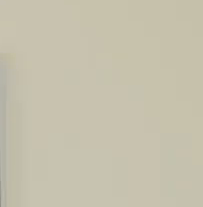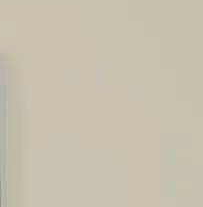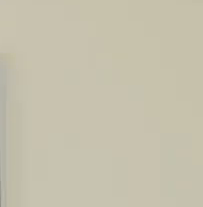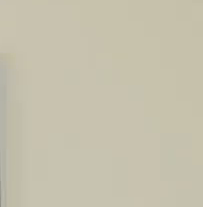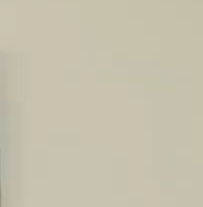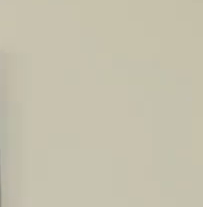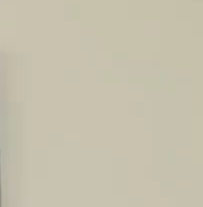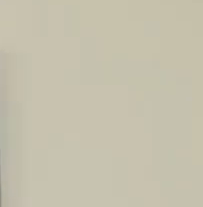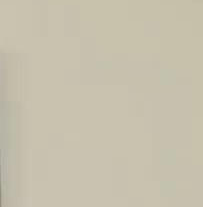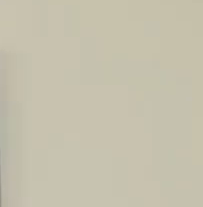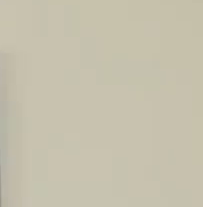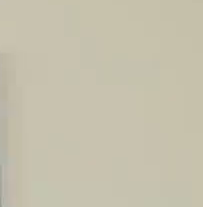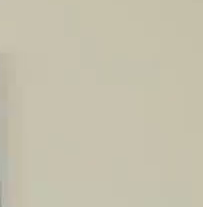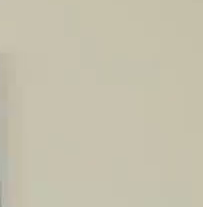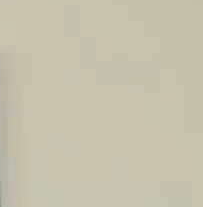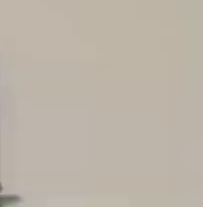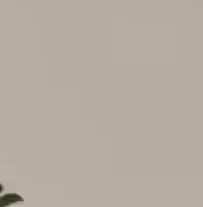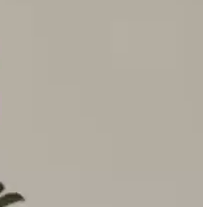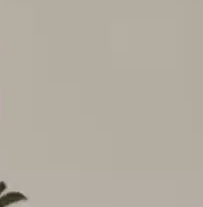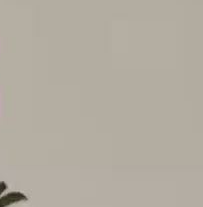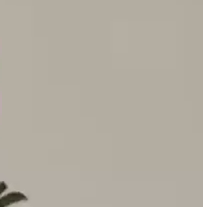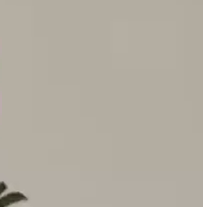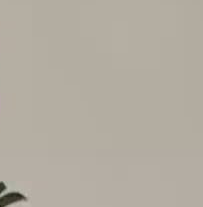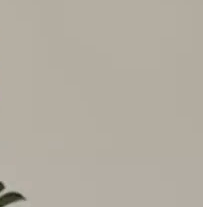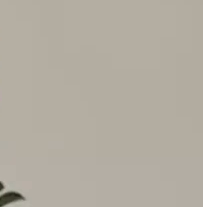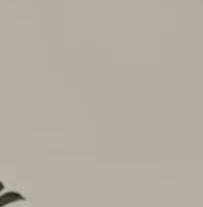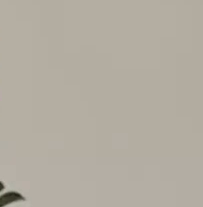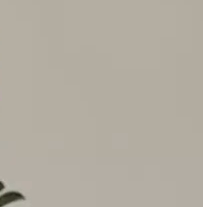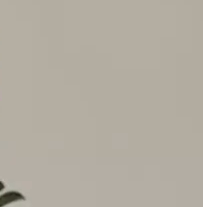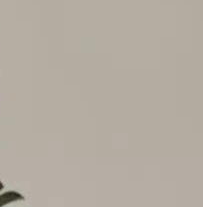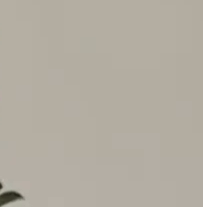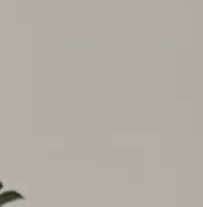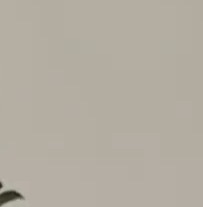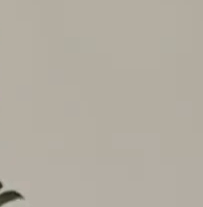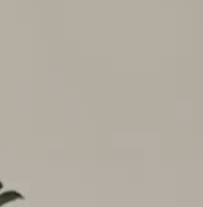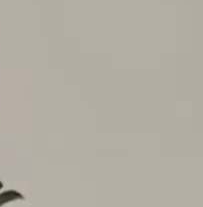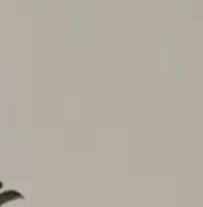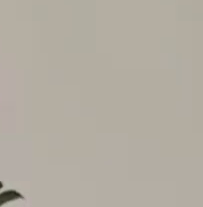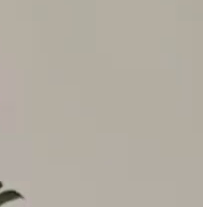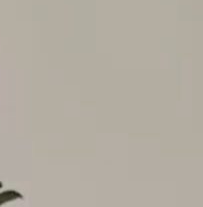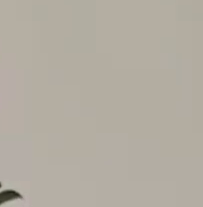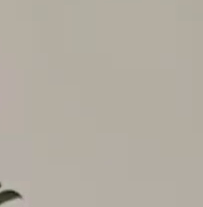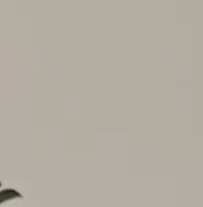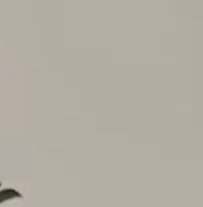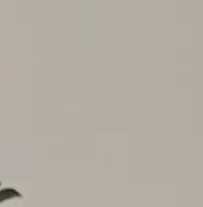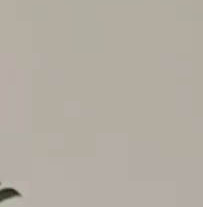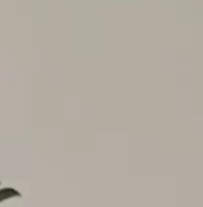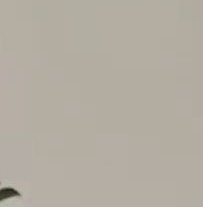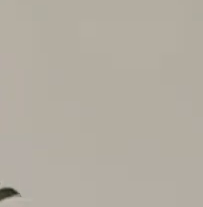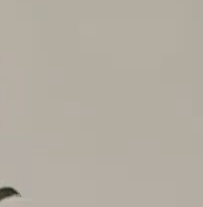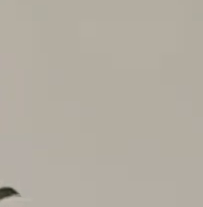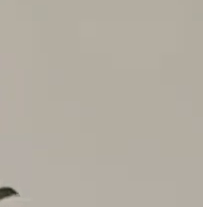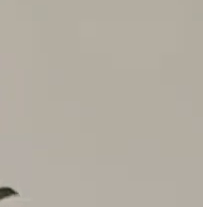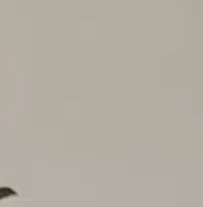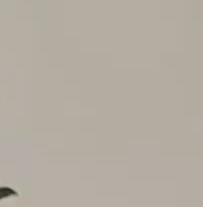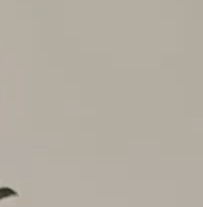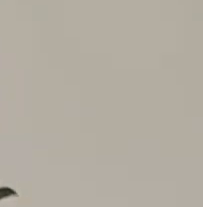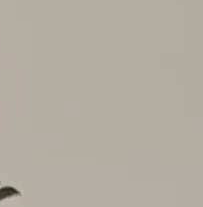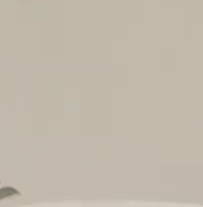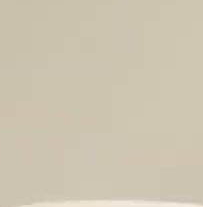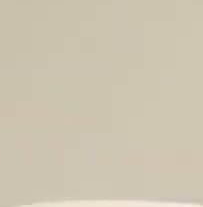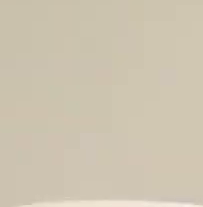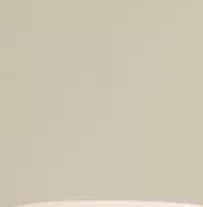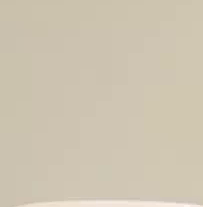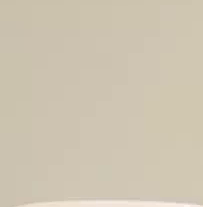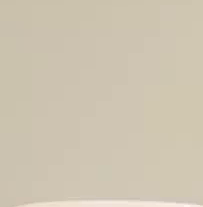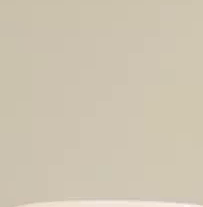¿Tiene desgaste? ¿Qué ejercicios puede hacer? Además, vamos a conocer un emprendimiento en el que se desarrolla una marca de